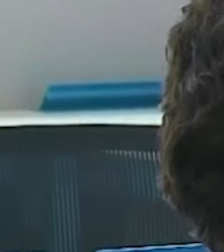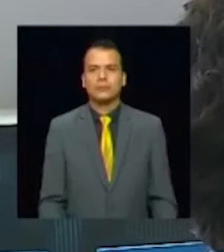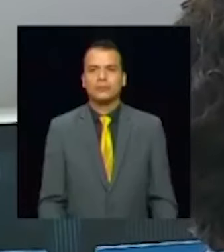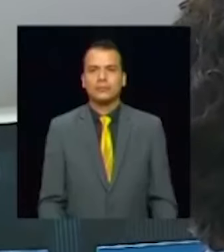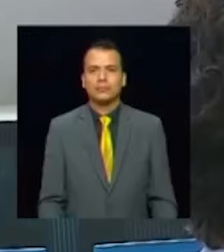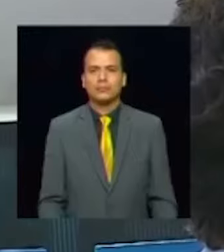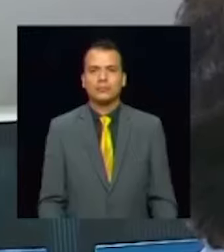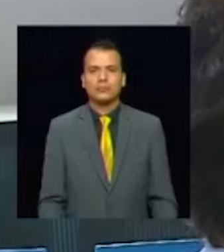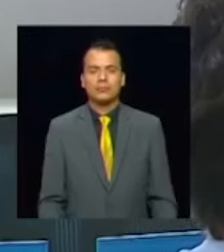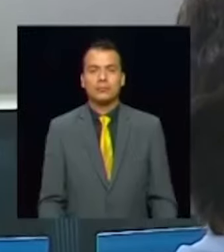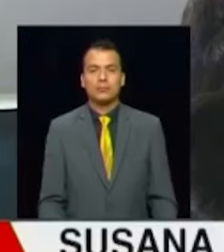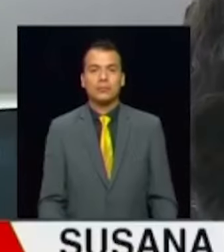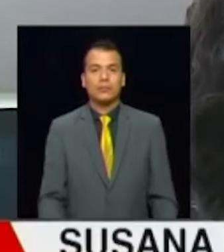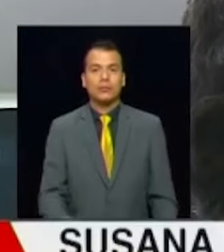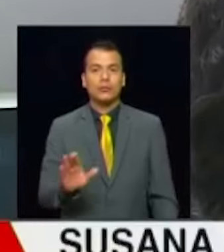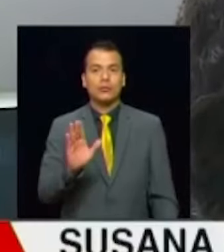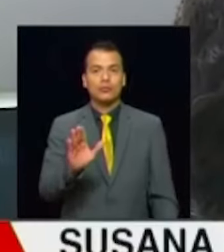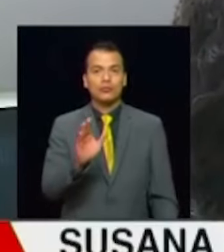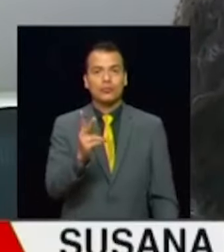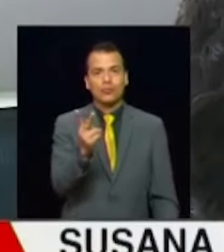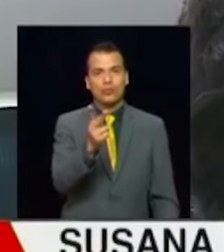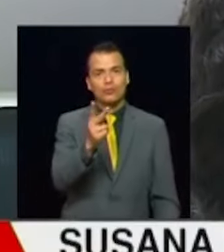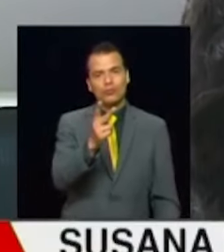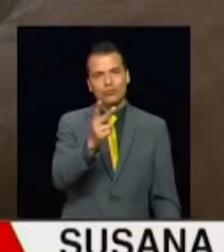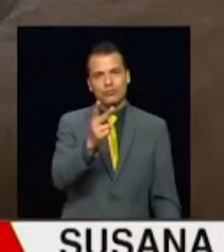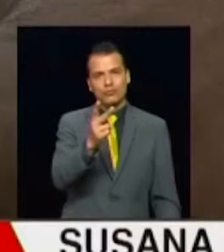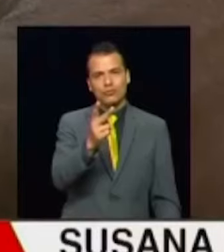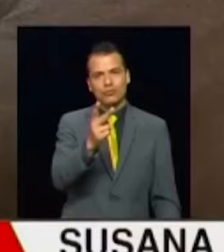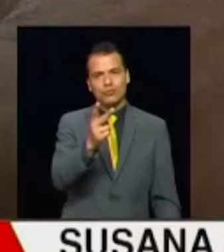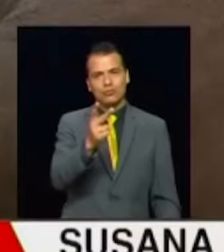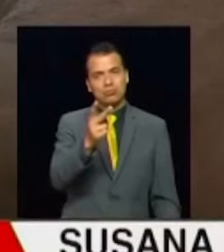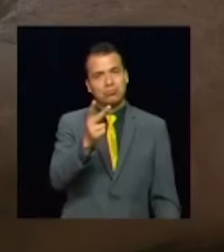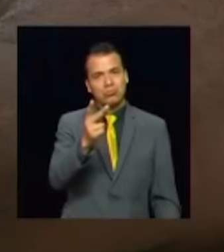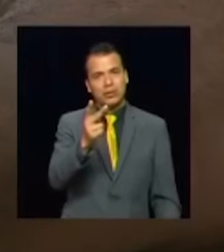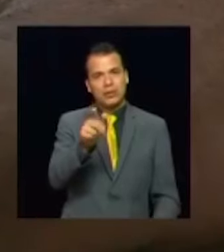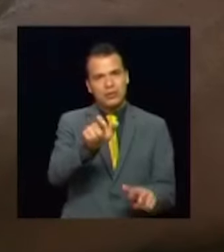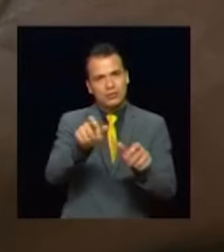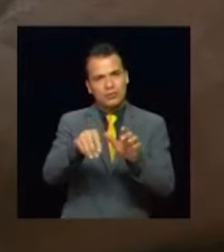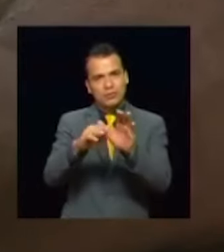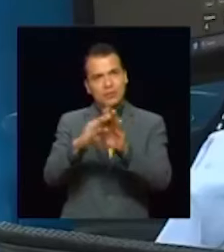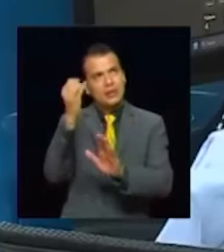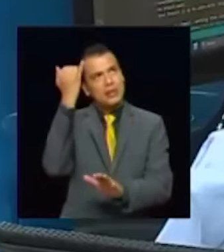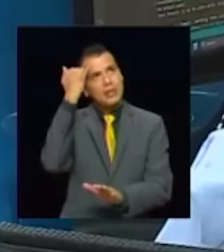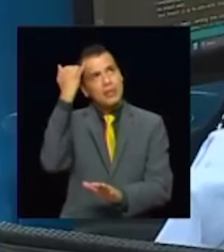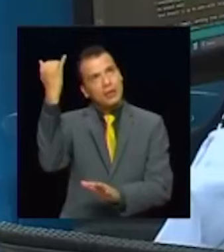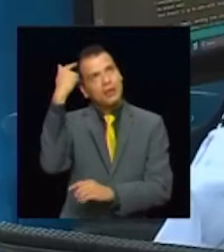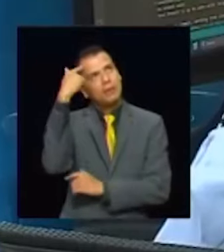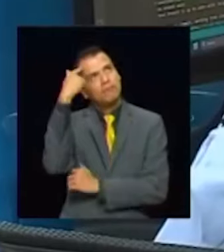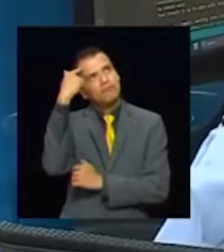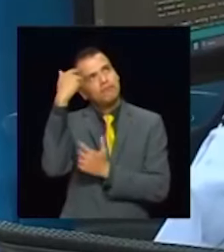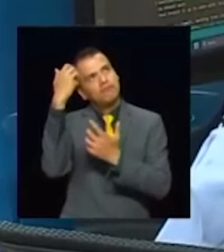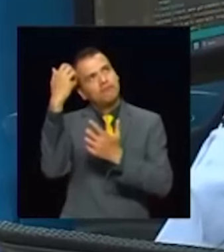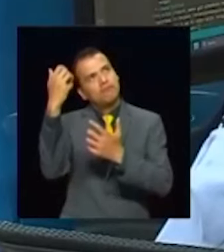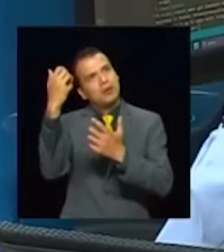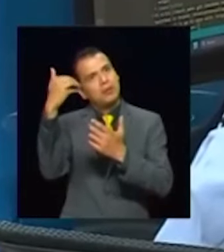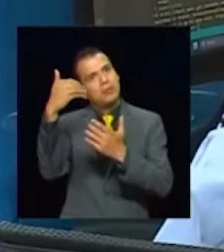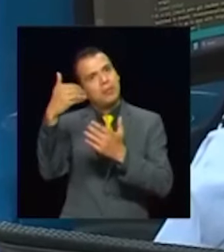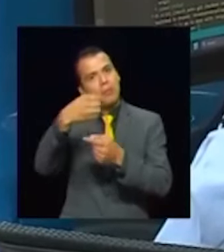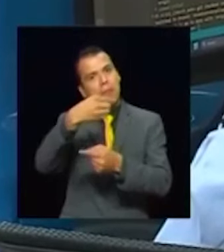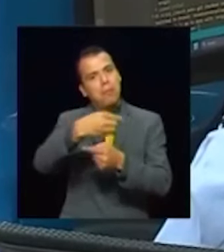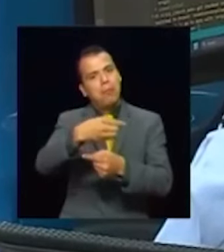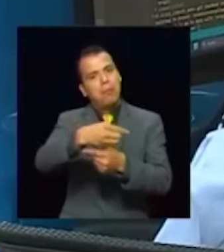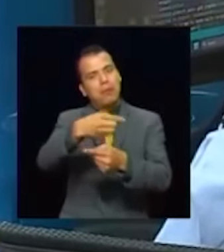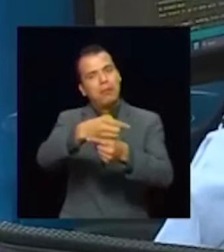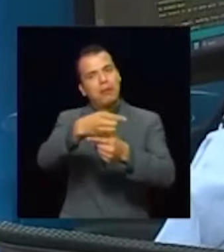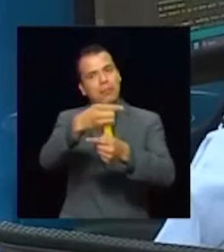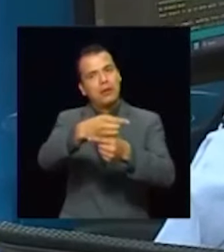Lo que comenzó como una idea entre dos emprendedores caleños evolucionó hasta convertirse en un completo e innovador sistema de